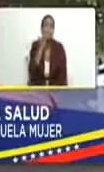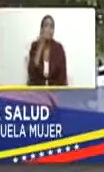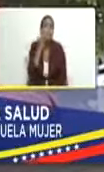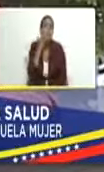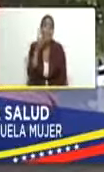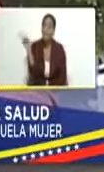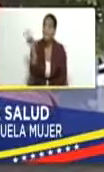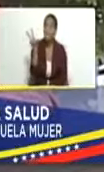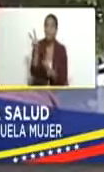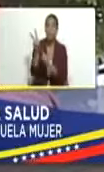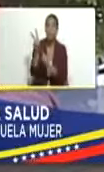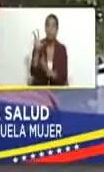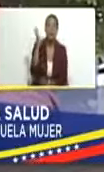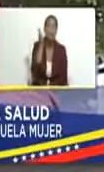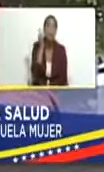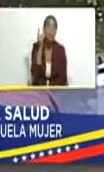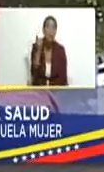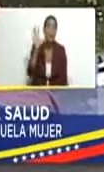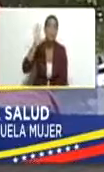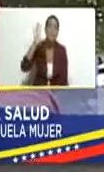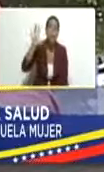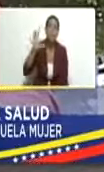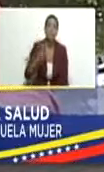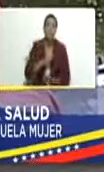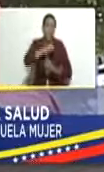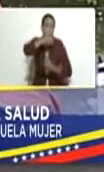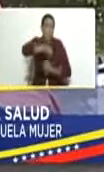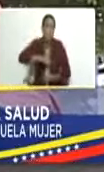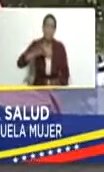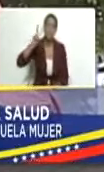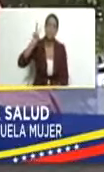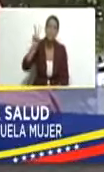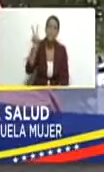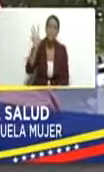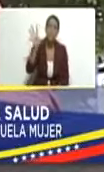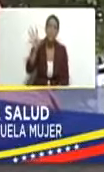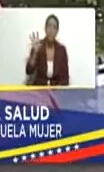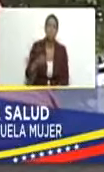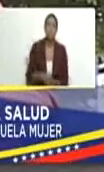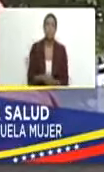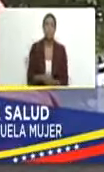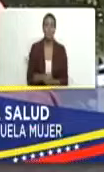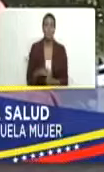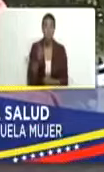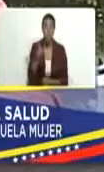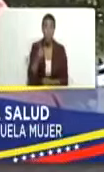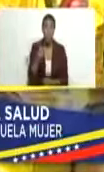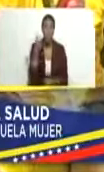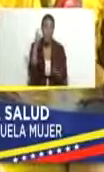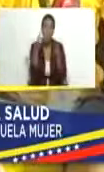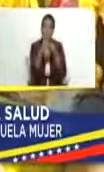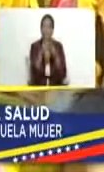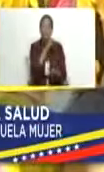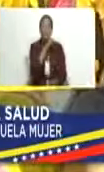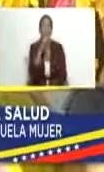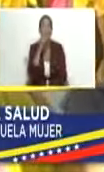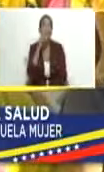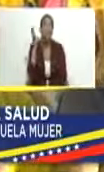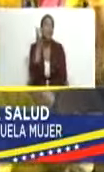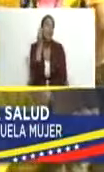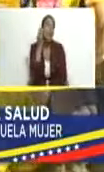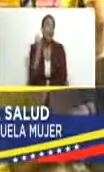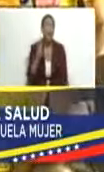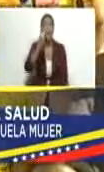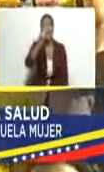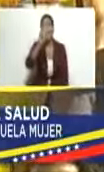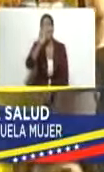digo Venezuela, nuestra amada Venezuela, que tiene nombre de mujer.